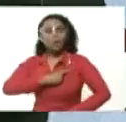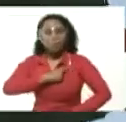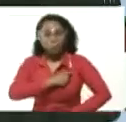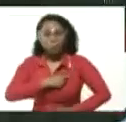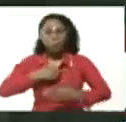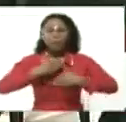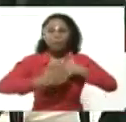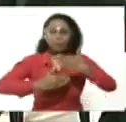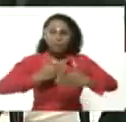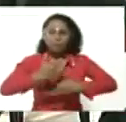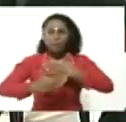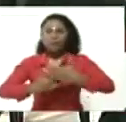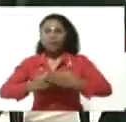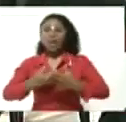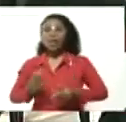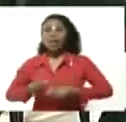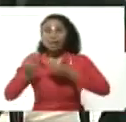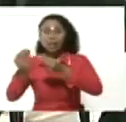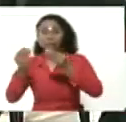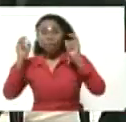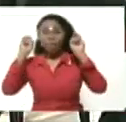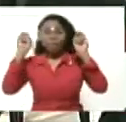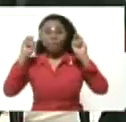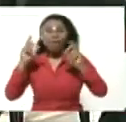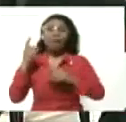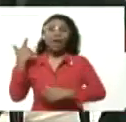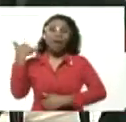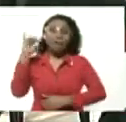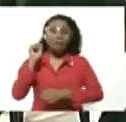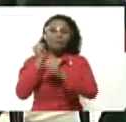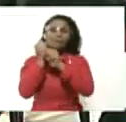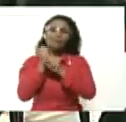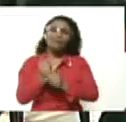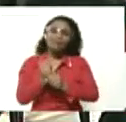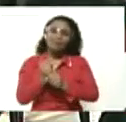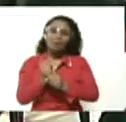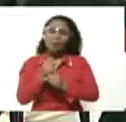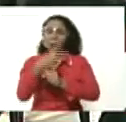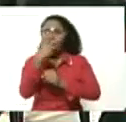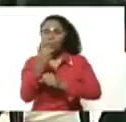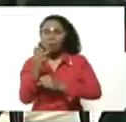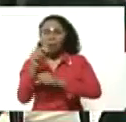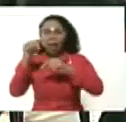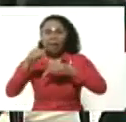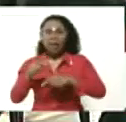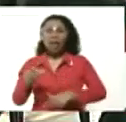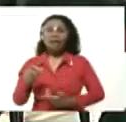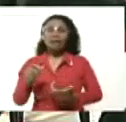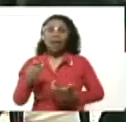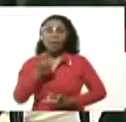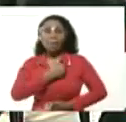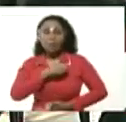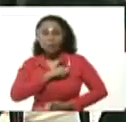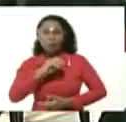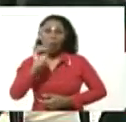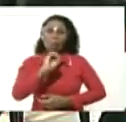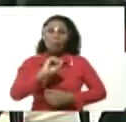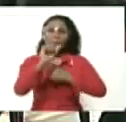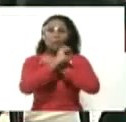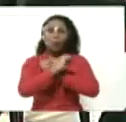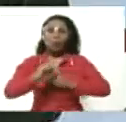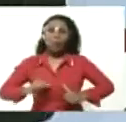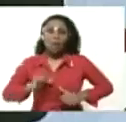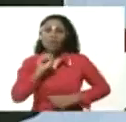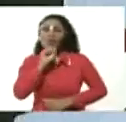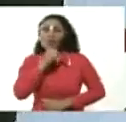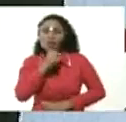un rico alemán tiene que esperar a que un pobre griego, español o portugués anciano